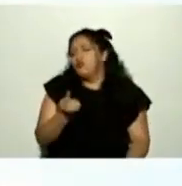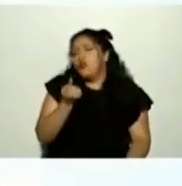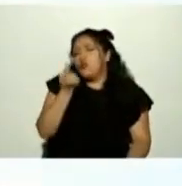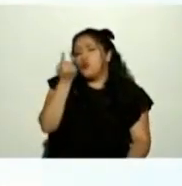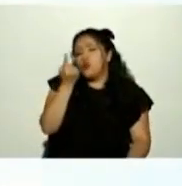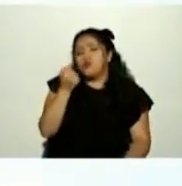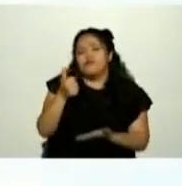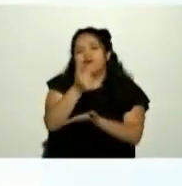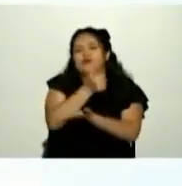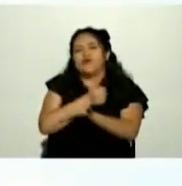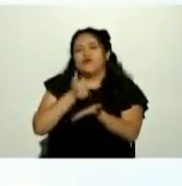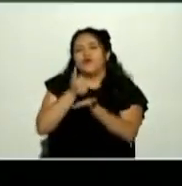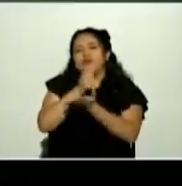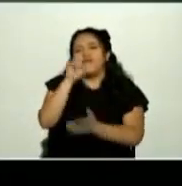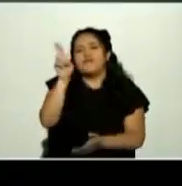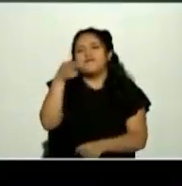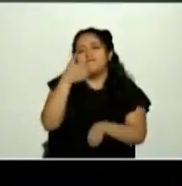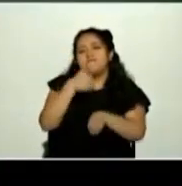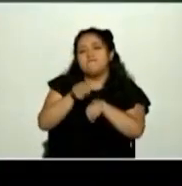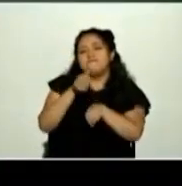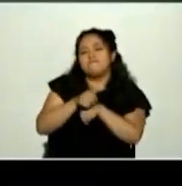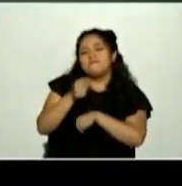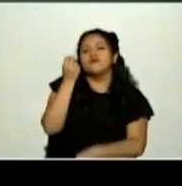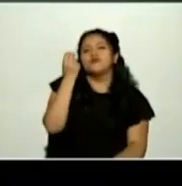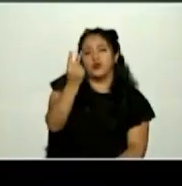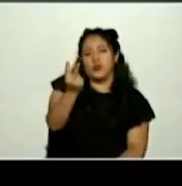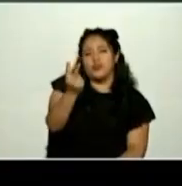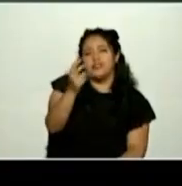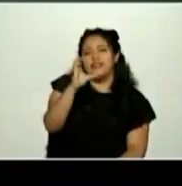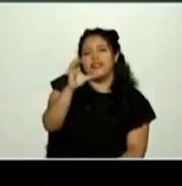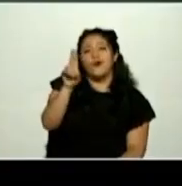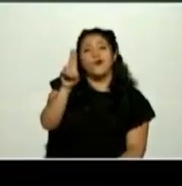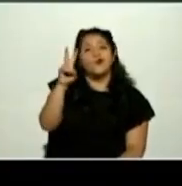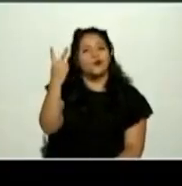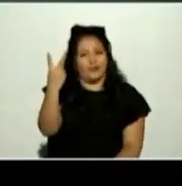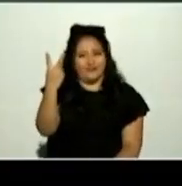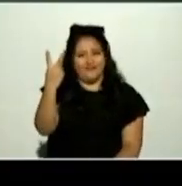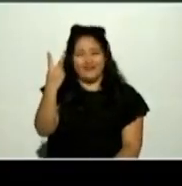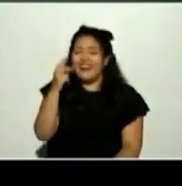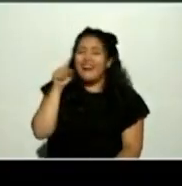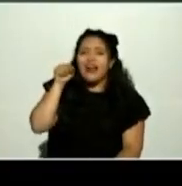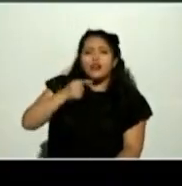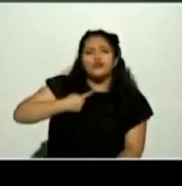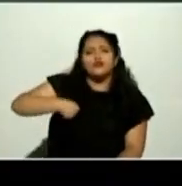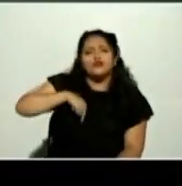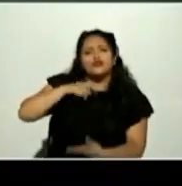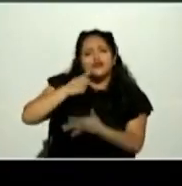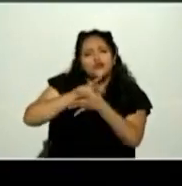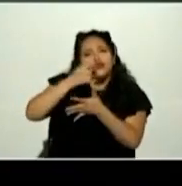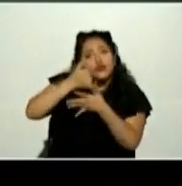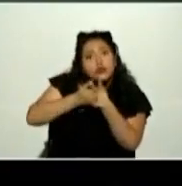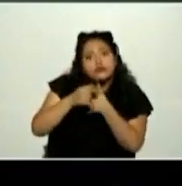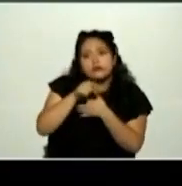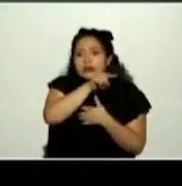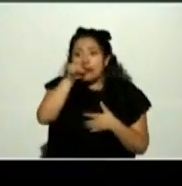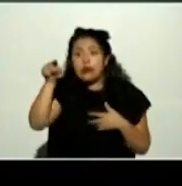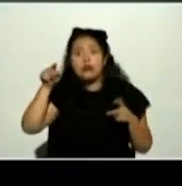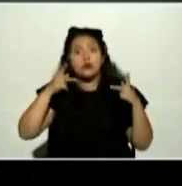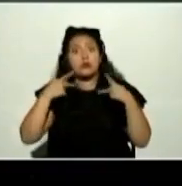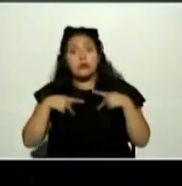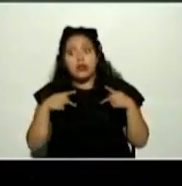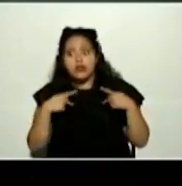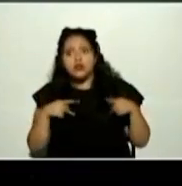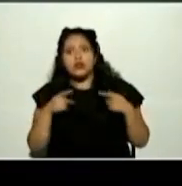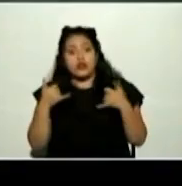Ciudad Universitaria dos un proyecto que va a permitirles en el